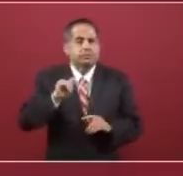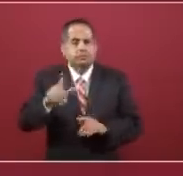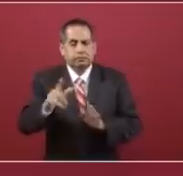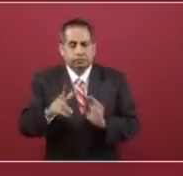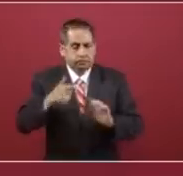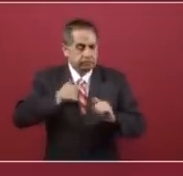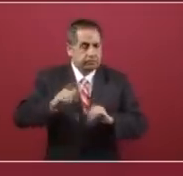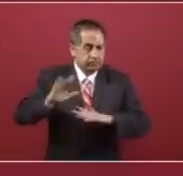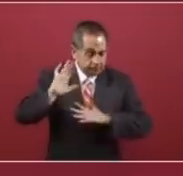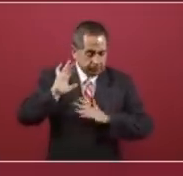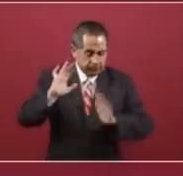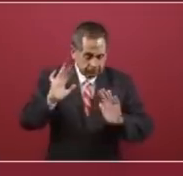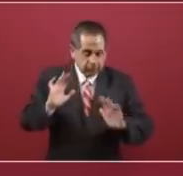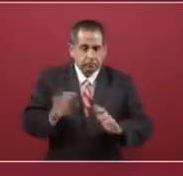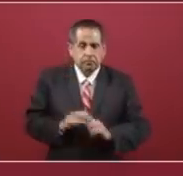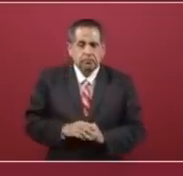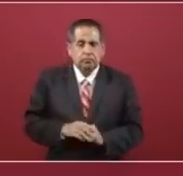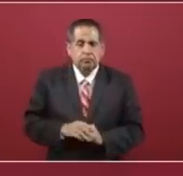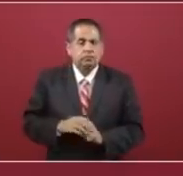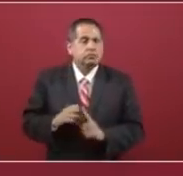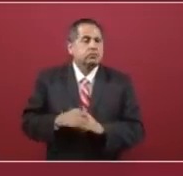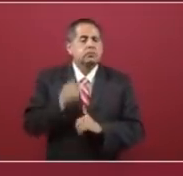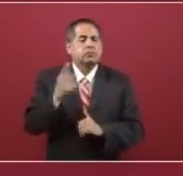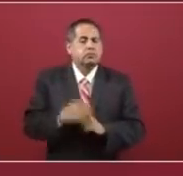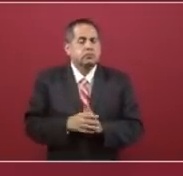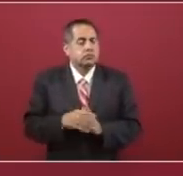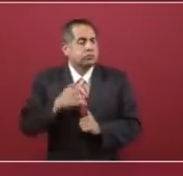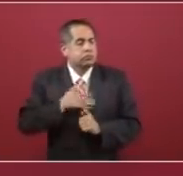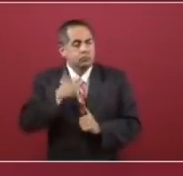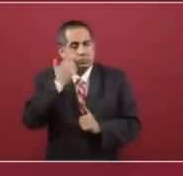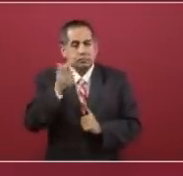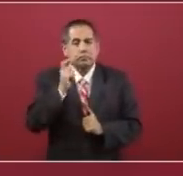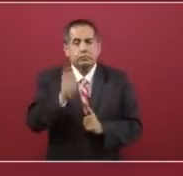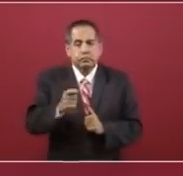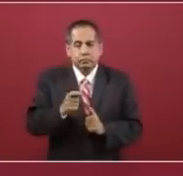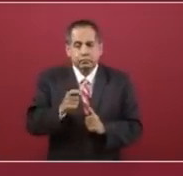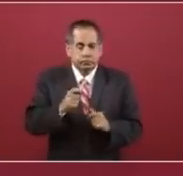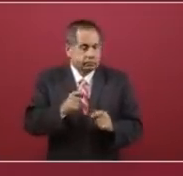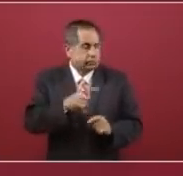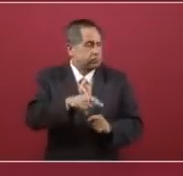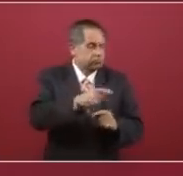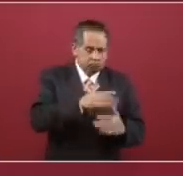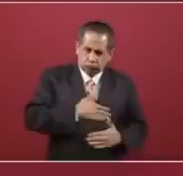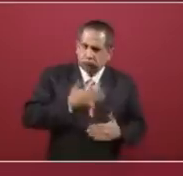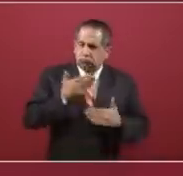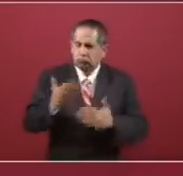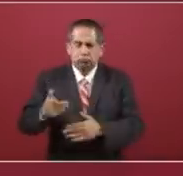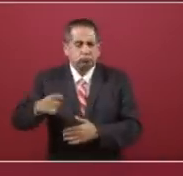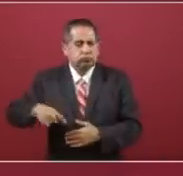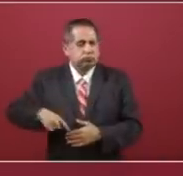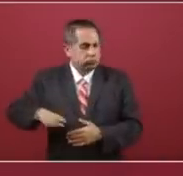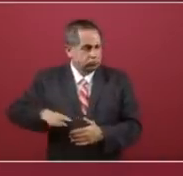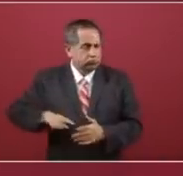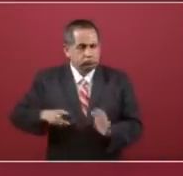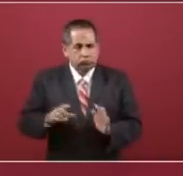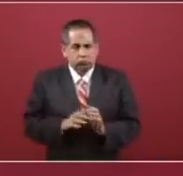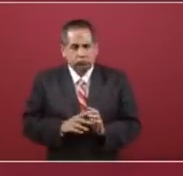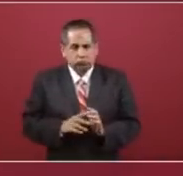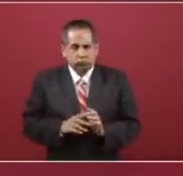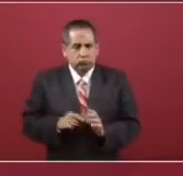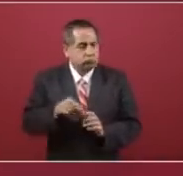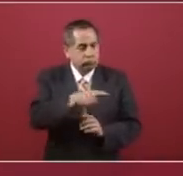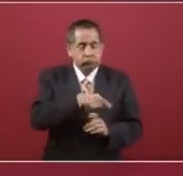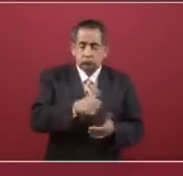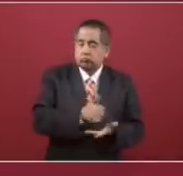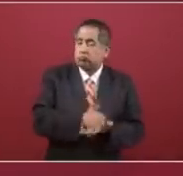Ese fue mi compromiso. Porque lo que queremos es dar confianza. Eh esto nos ha